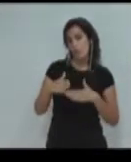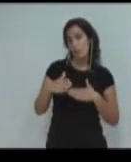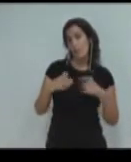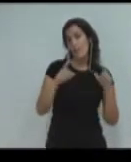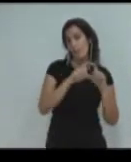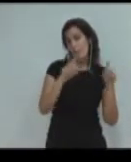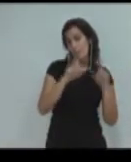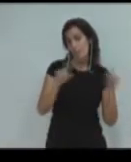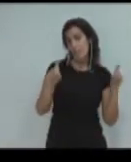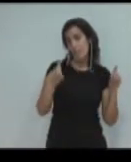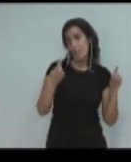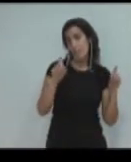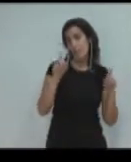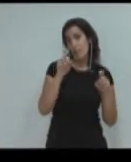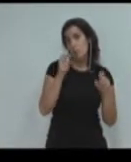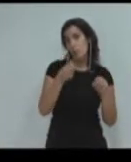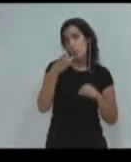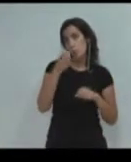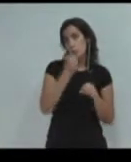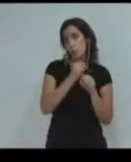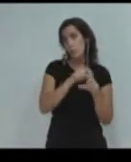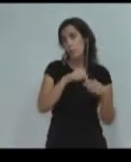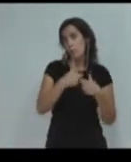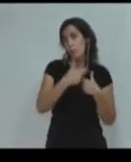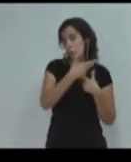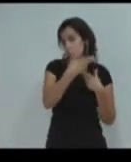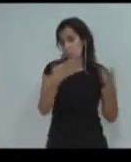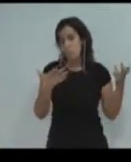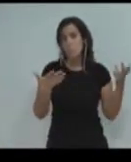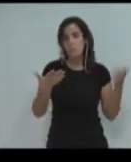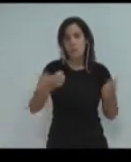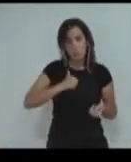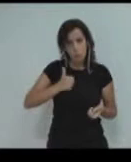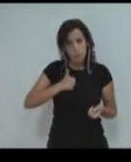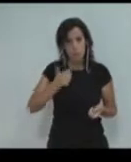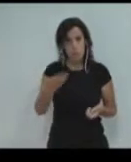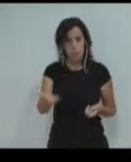empresas mayores de X, pues genial, aprovechemos ese potencial.